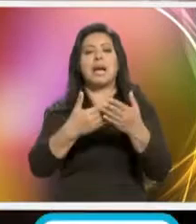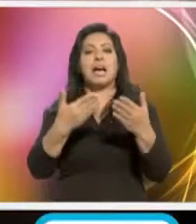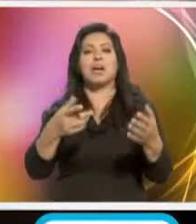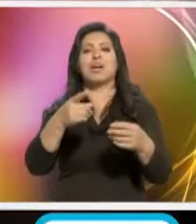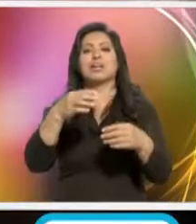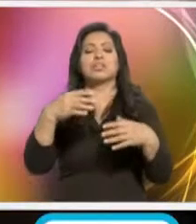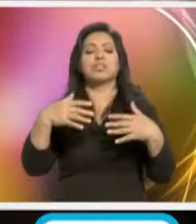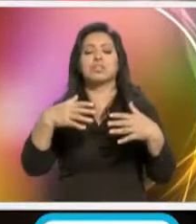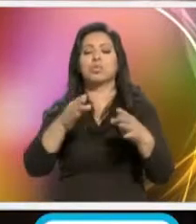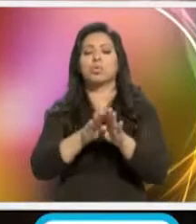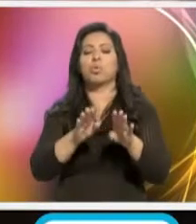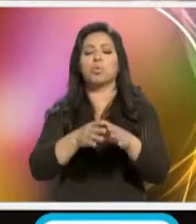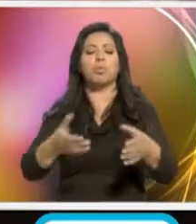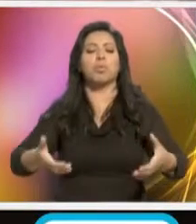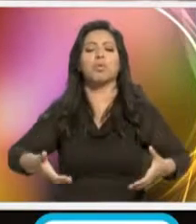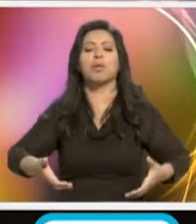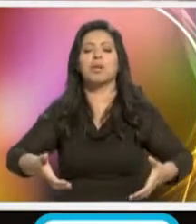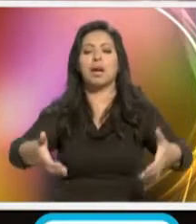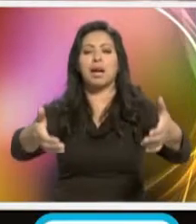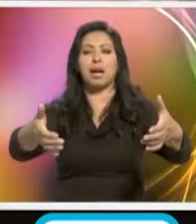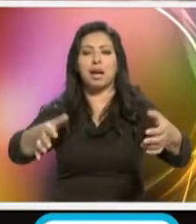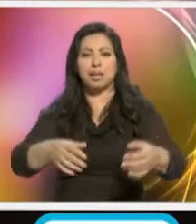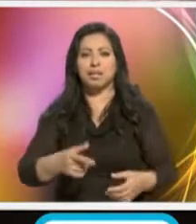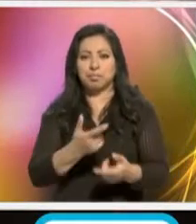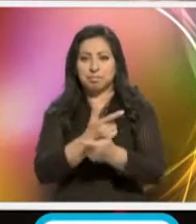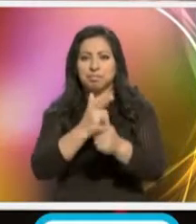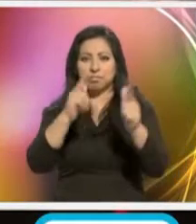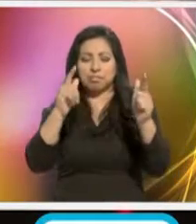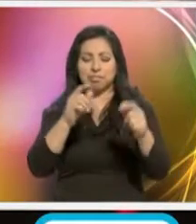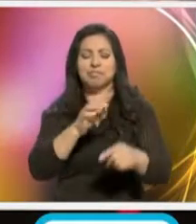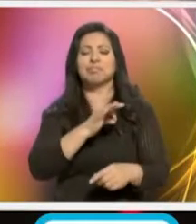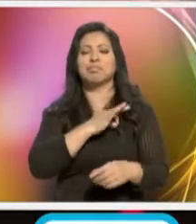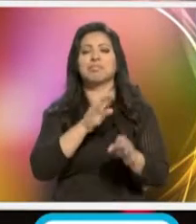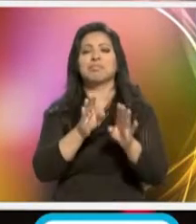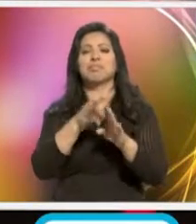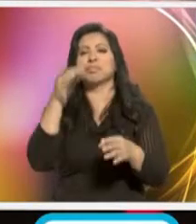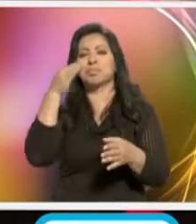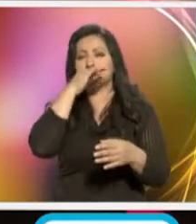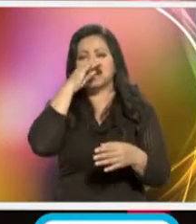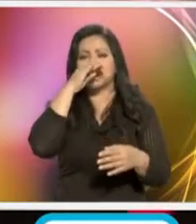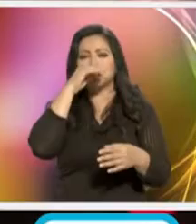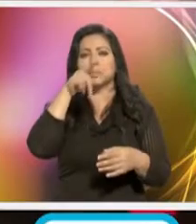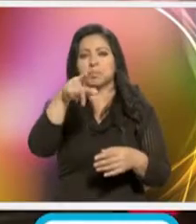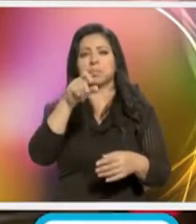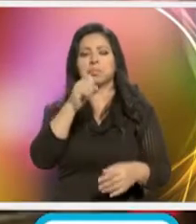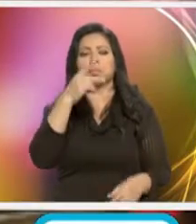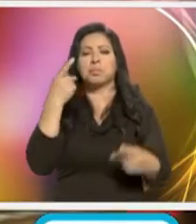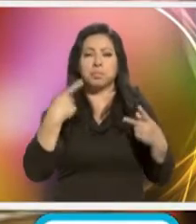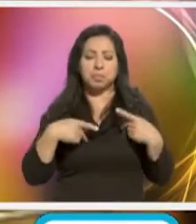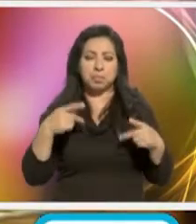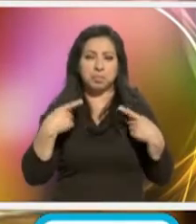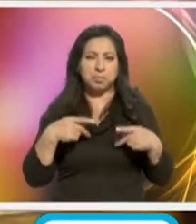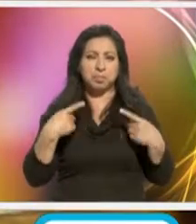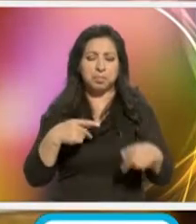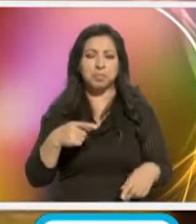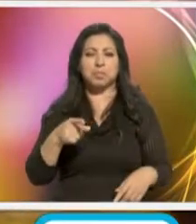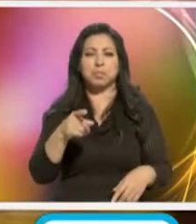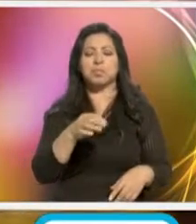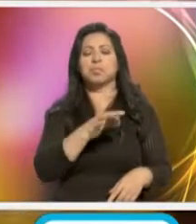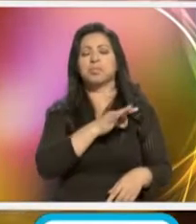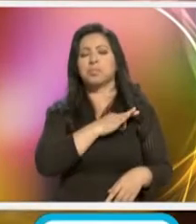mucho gusto porque por supuesto que reafirman el compromiso con la comunidad y por supuesto que también tienen la intención de llegar a